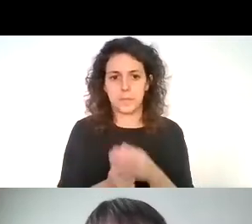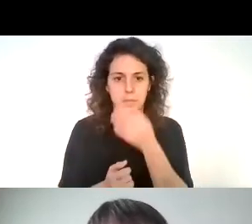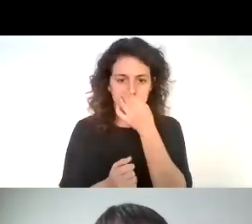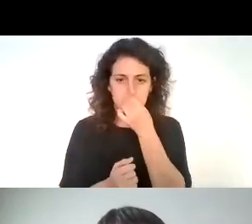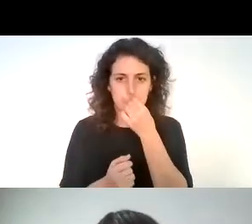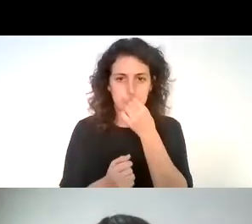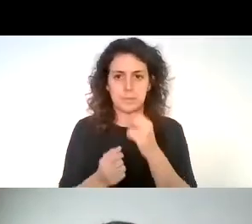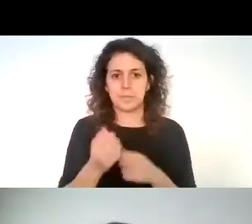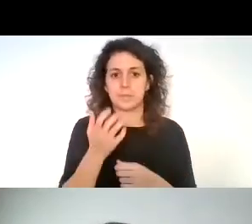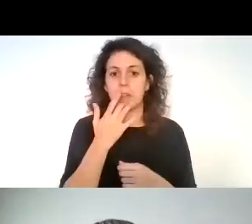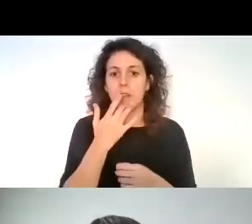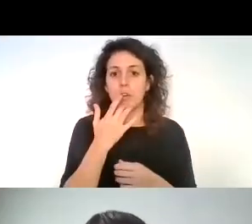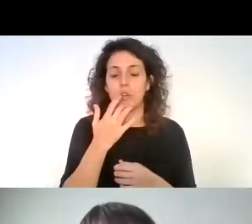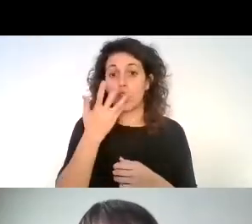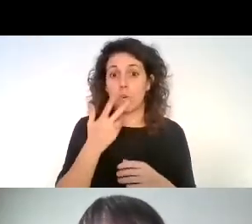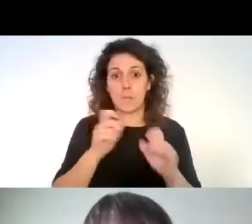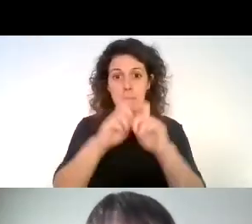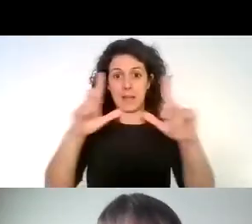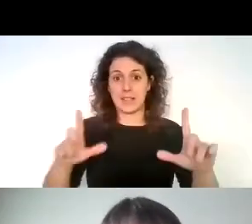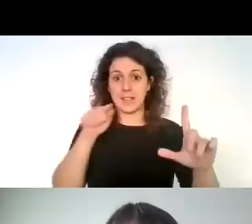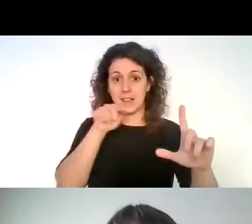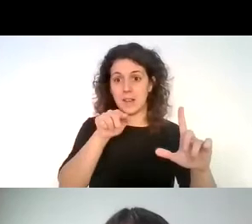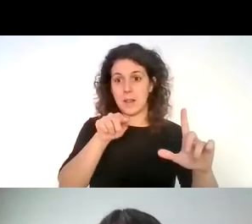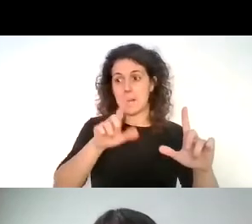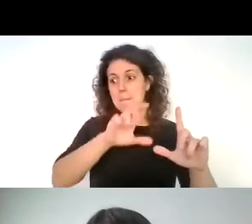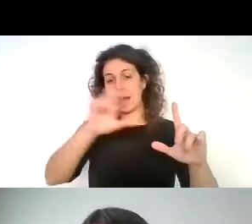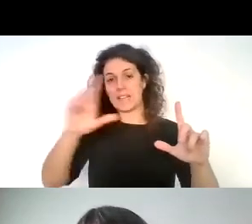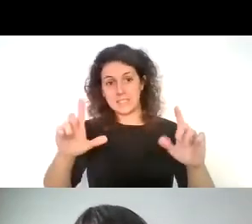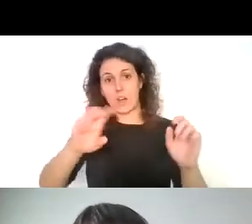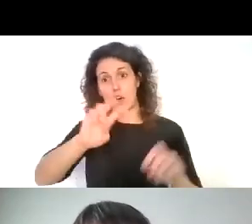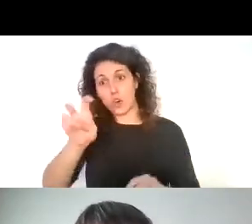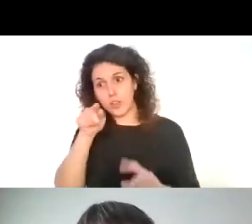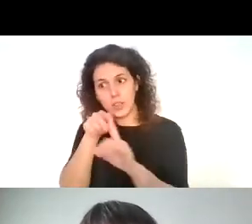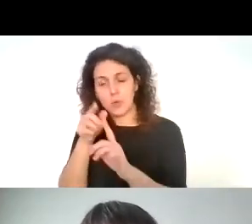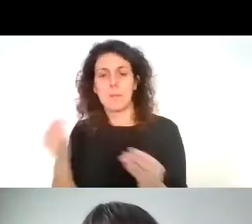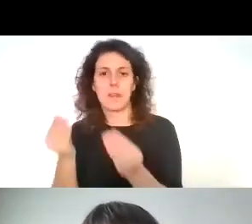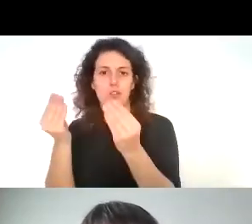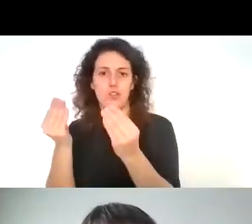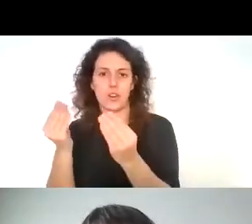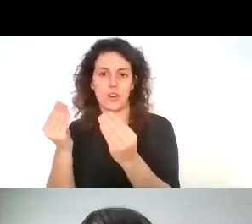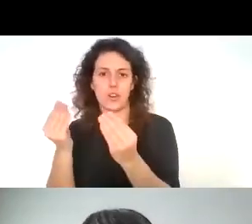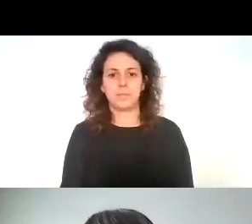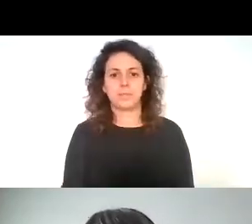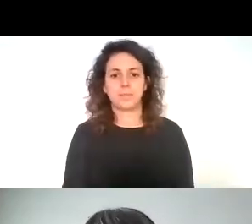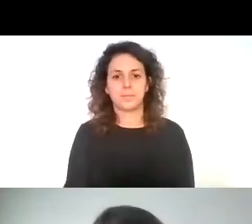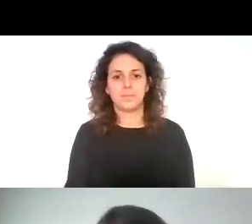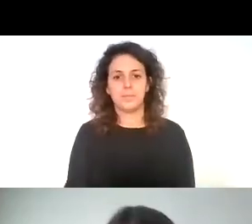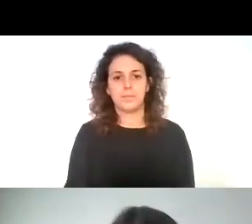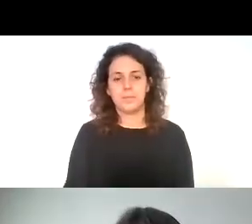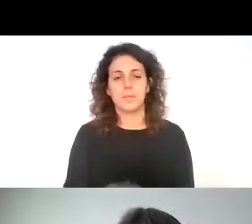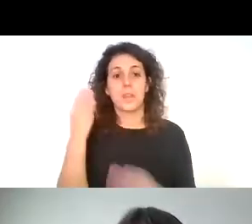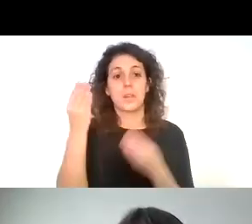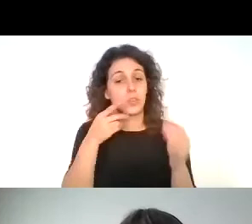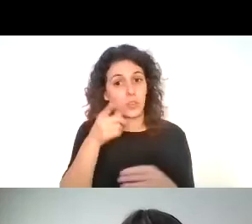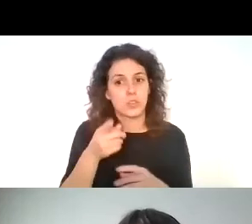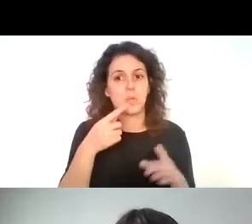pantalla, se le abre otra pantalla con ya mejoras que puede hacer para ir subiendo de nivel y de color, ¿vale? Creemos que con eso y aparte con